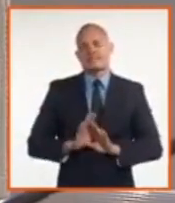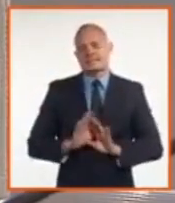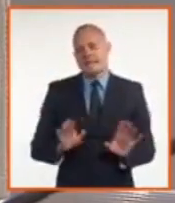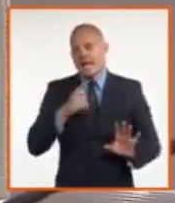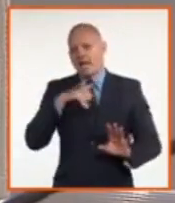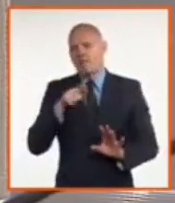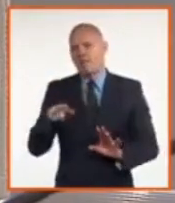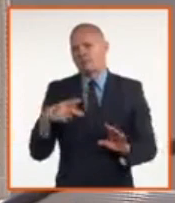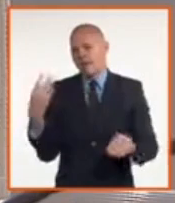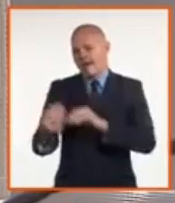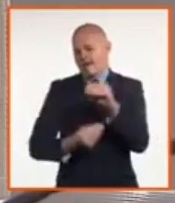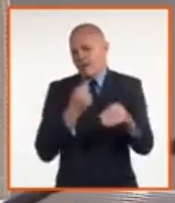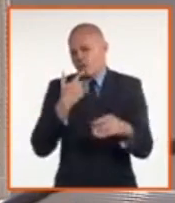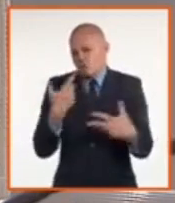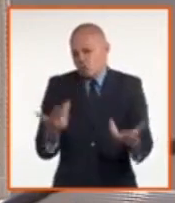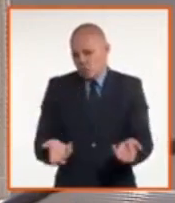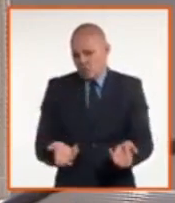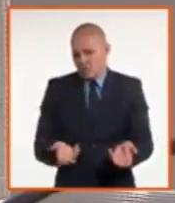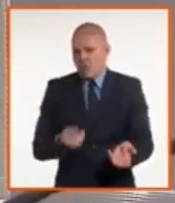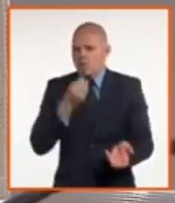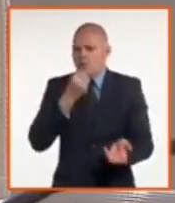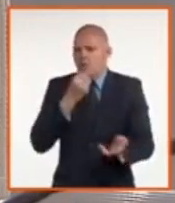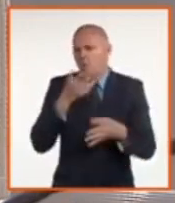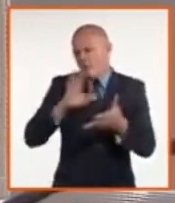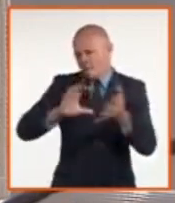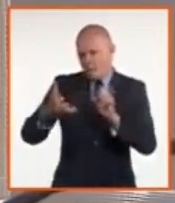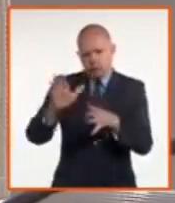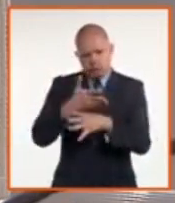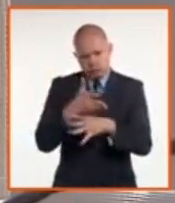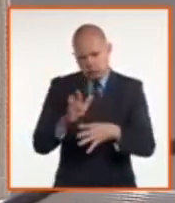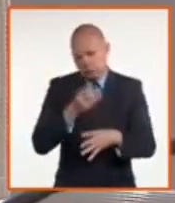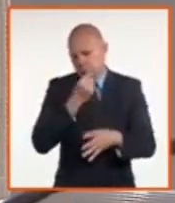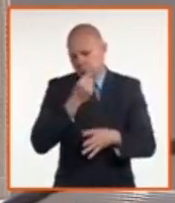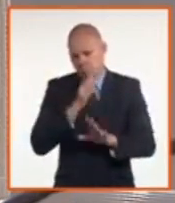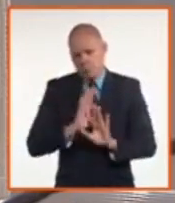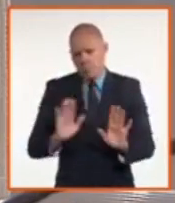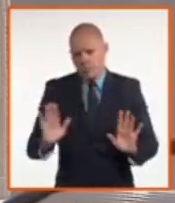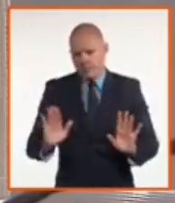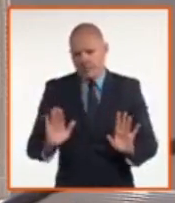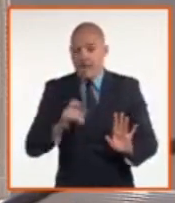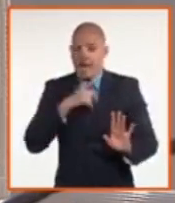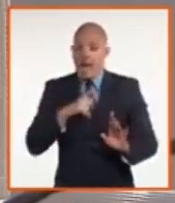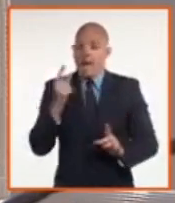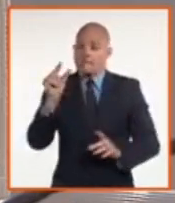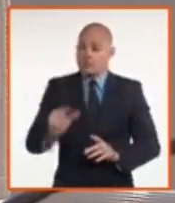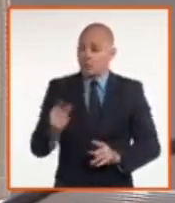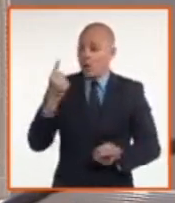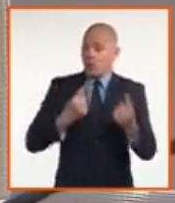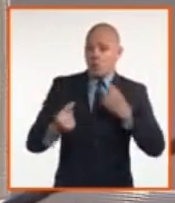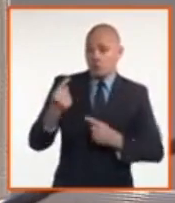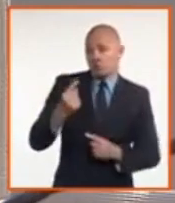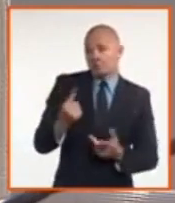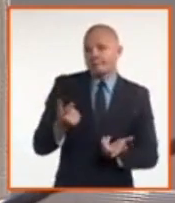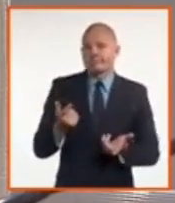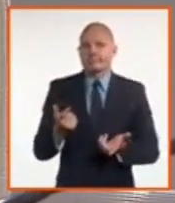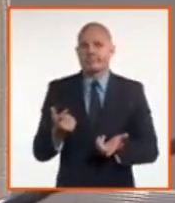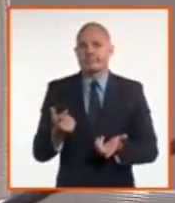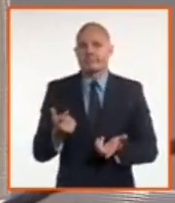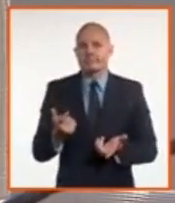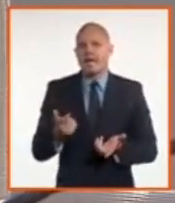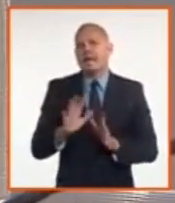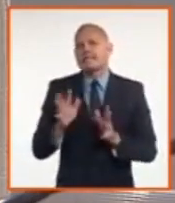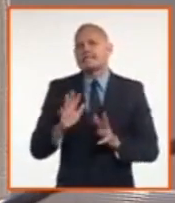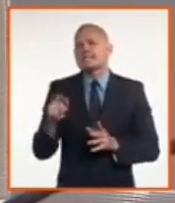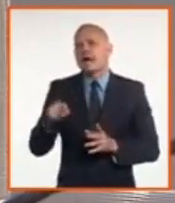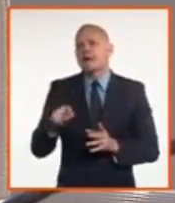están se han hecho operaciones de personas que han recibido una transferencia y han pedido que